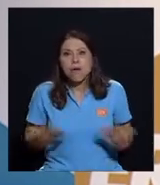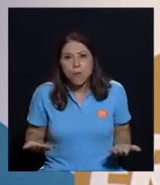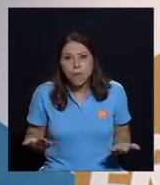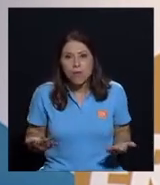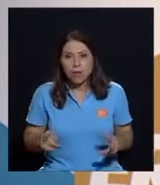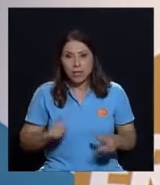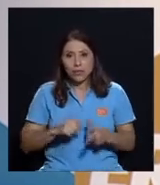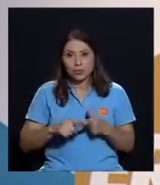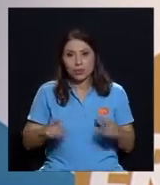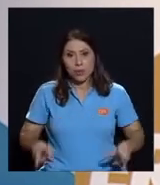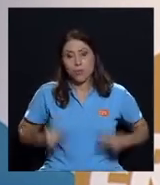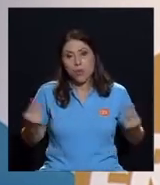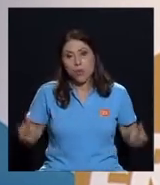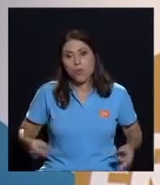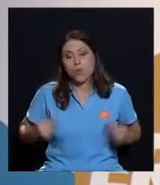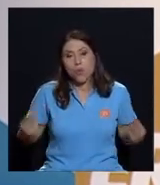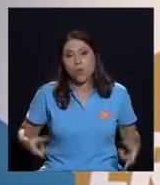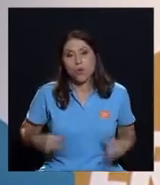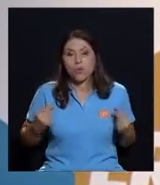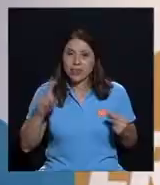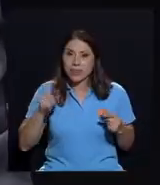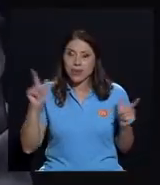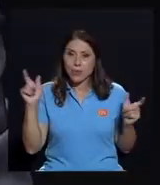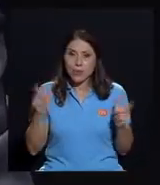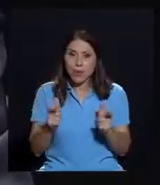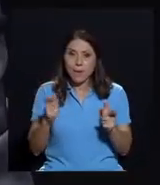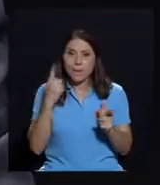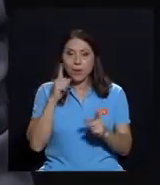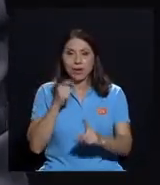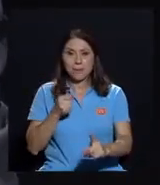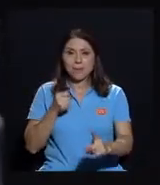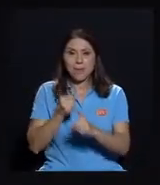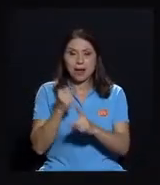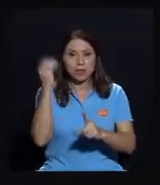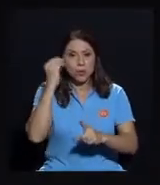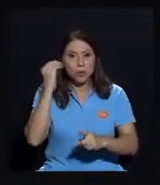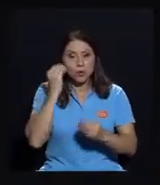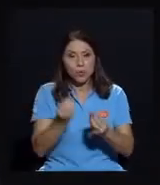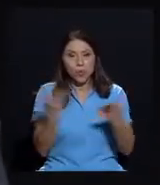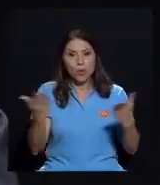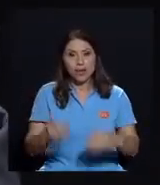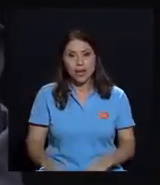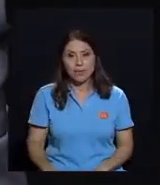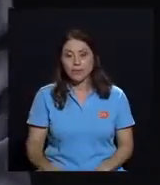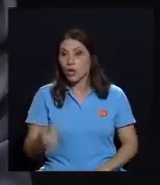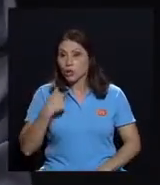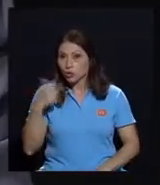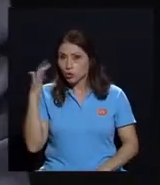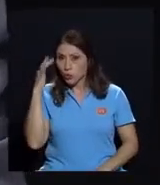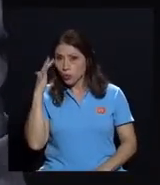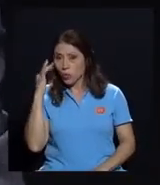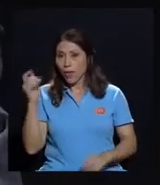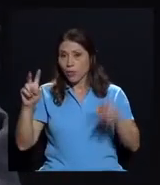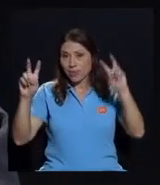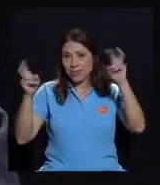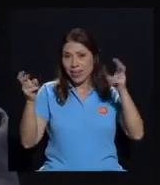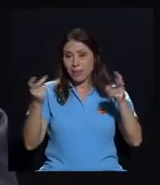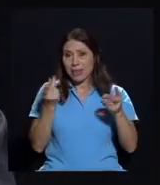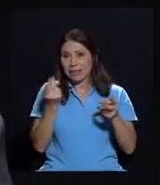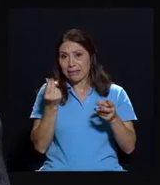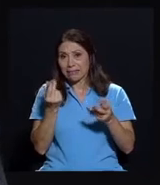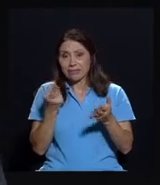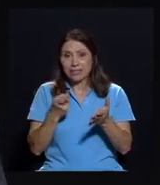sino por el impacto en la opinión pública es que preocupado con el tema de regla fiscal que parece inevitable como para disciplinar